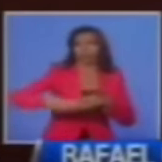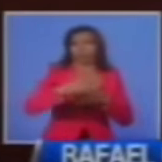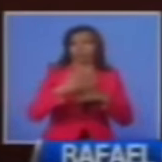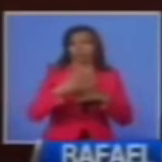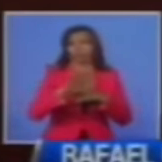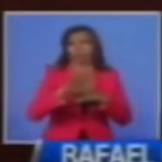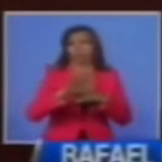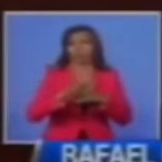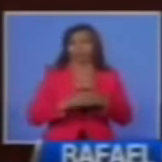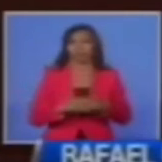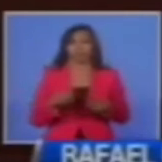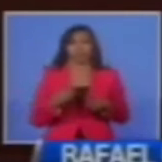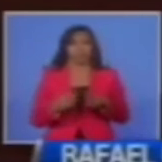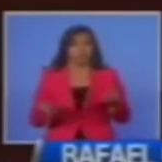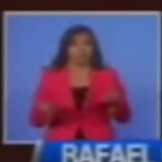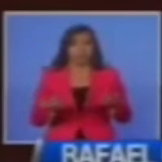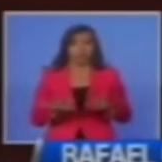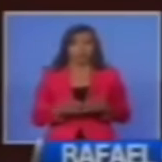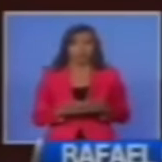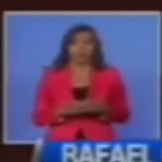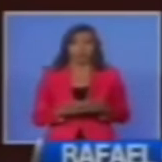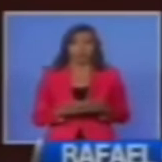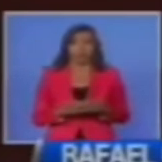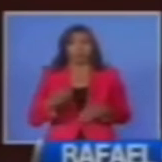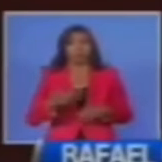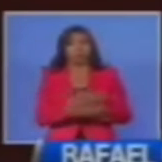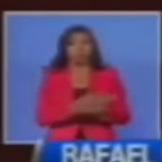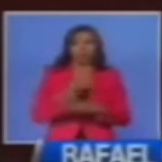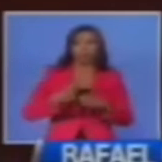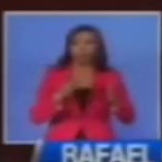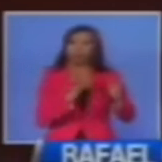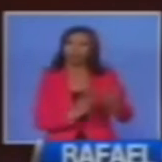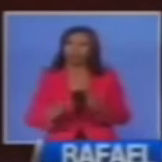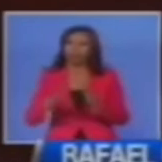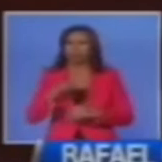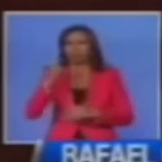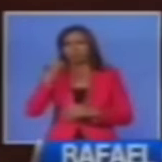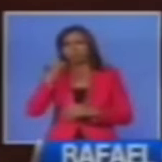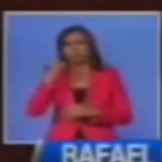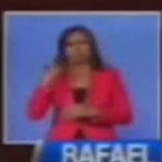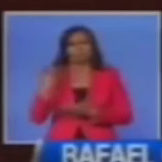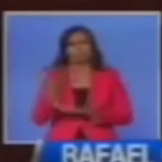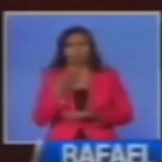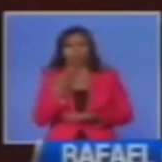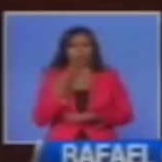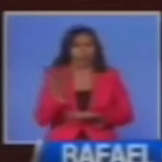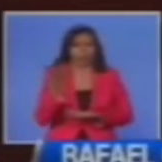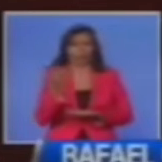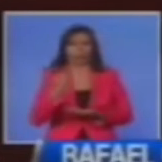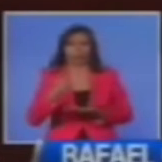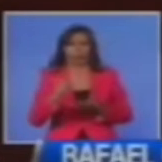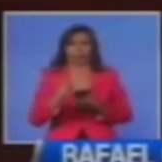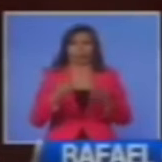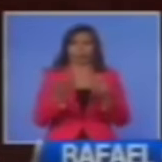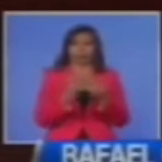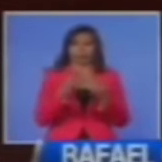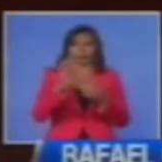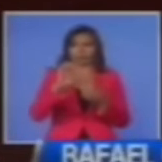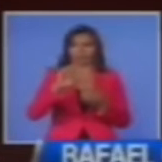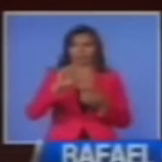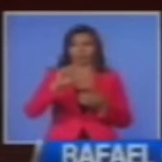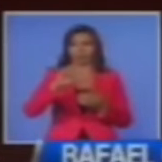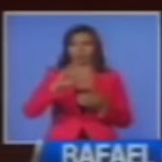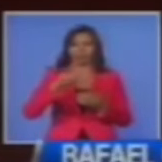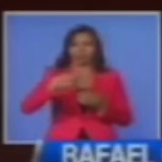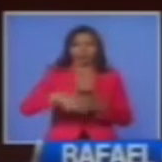eólico solar y hasta estudiamos la posibilidad de aprovechar energía geotérmica Dentro de poco